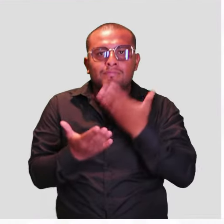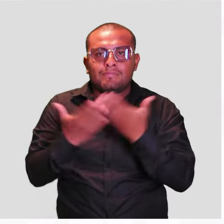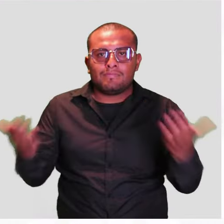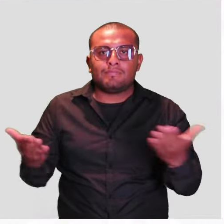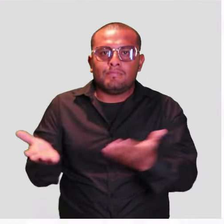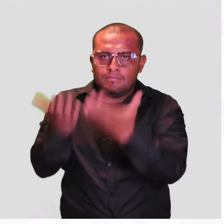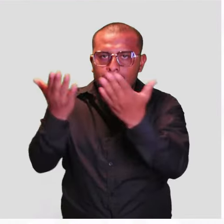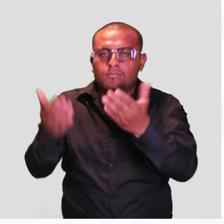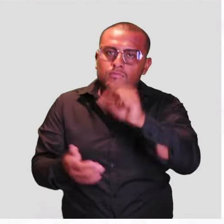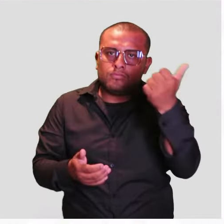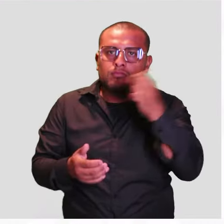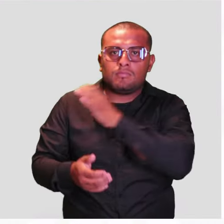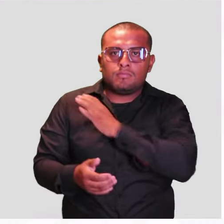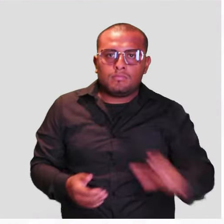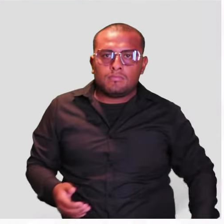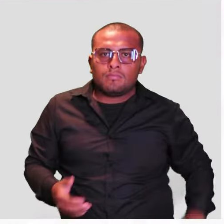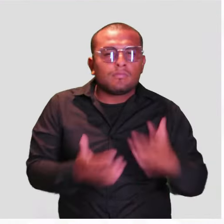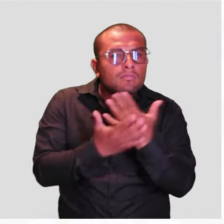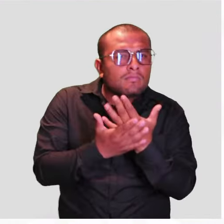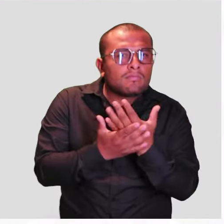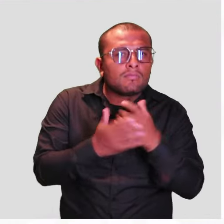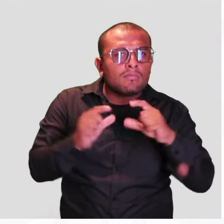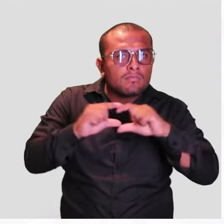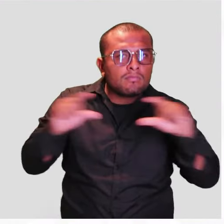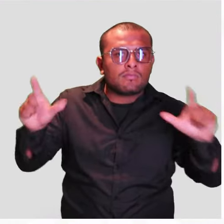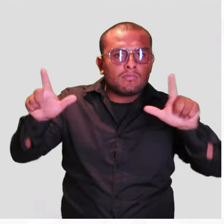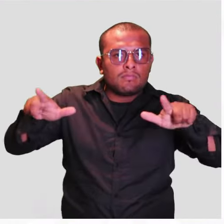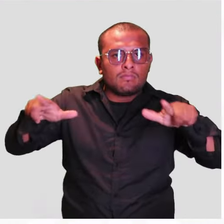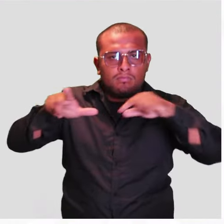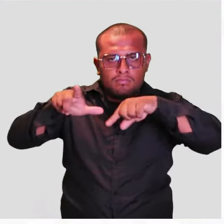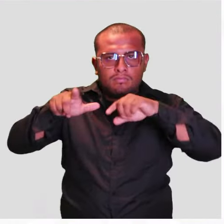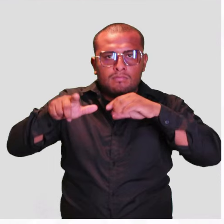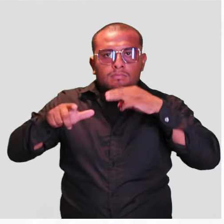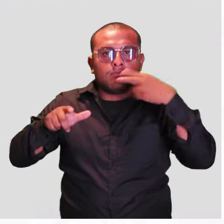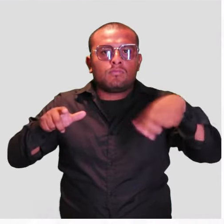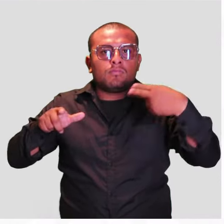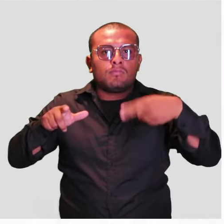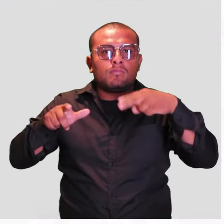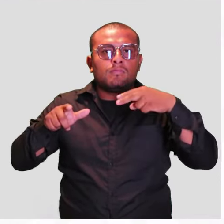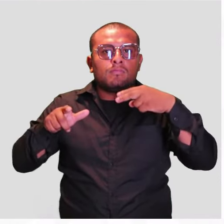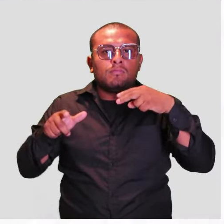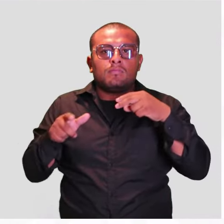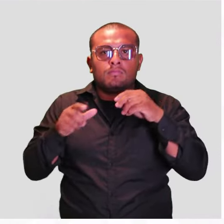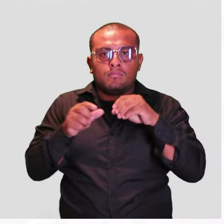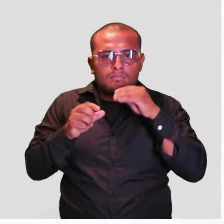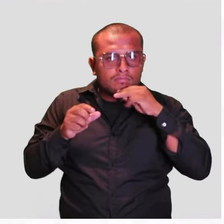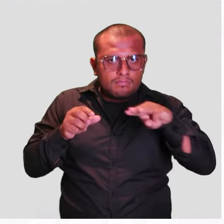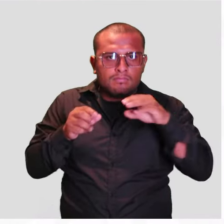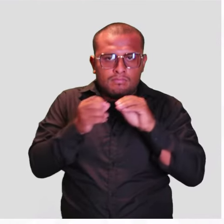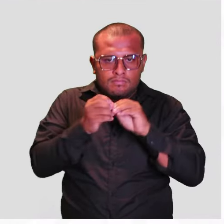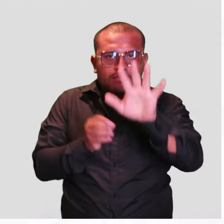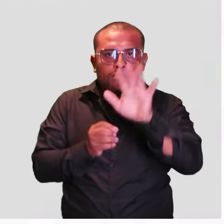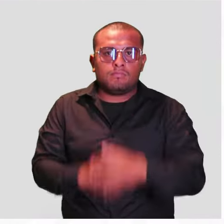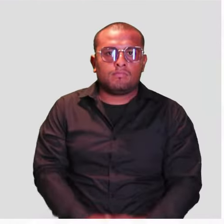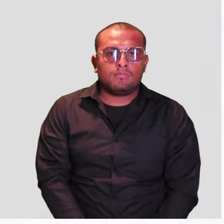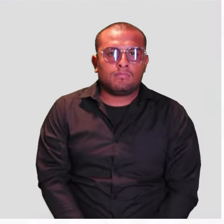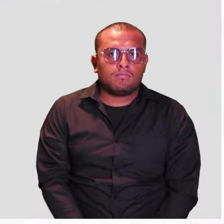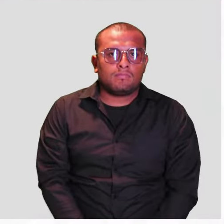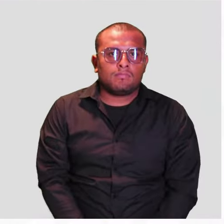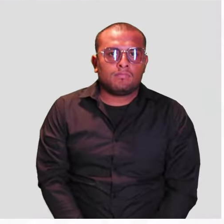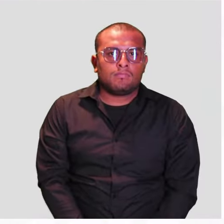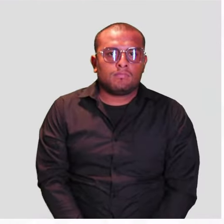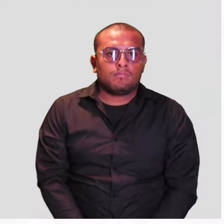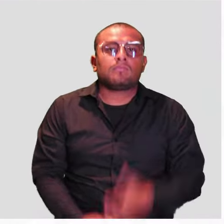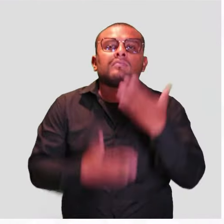plataforma de esta videoconferencia. Es muy importante que escriban su nombre para poder entonces ceder el uso de la voz.